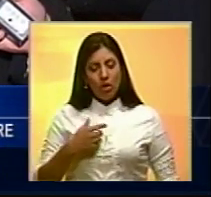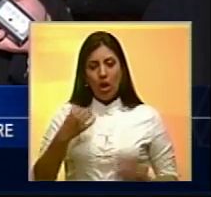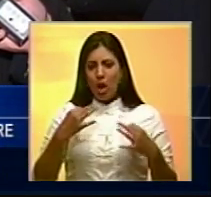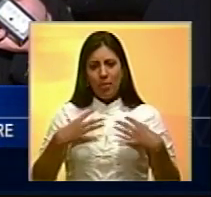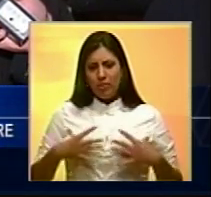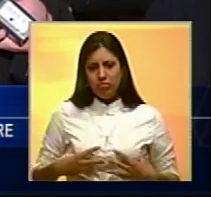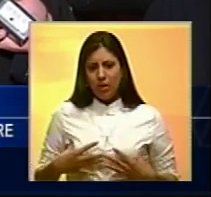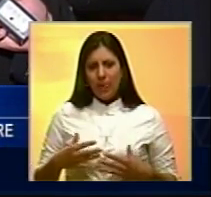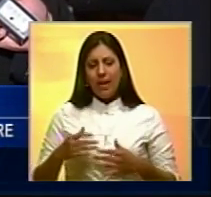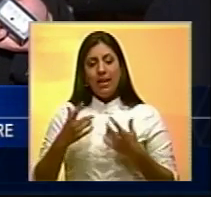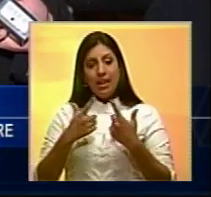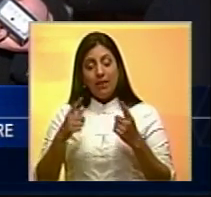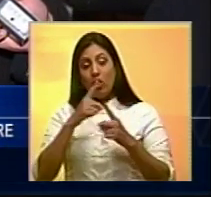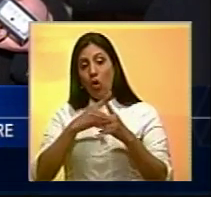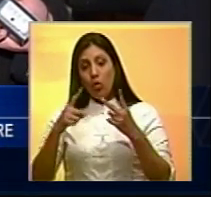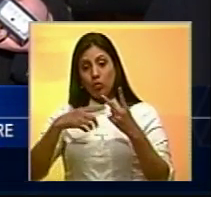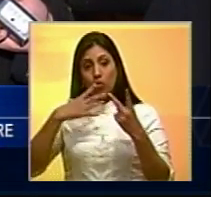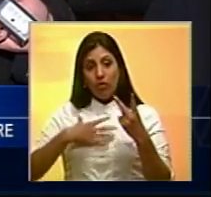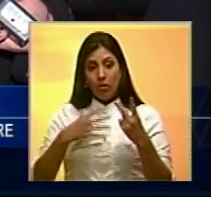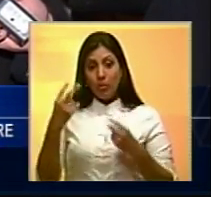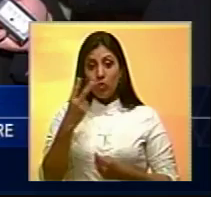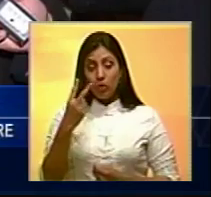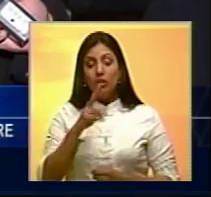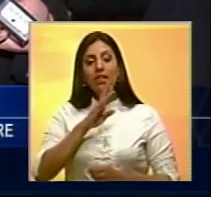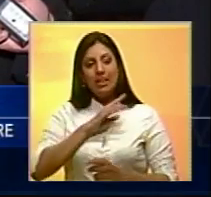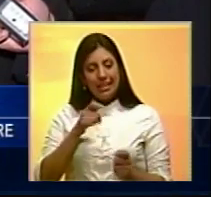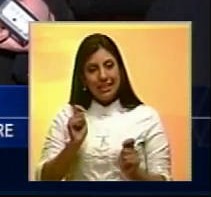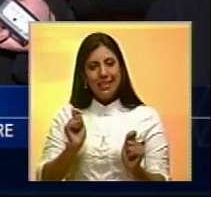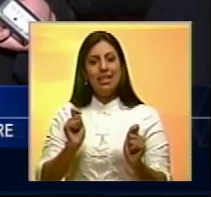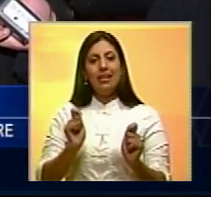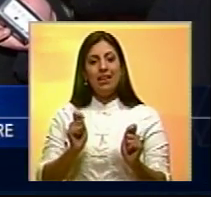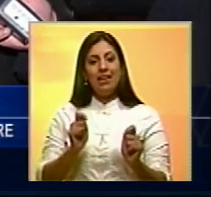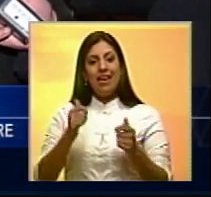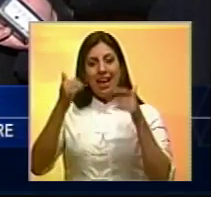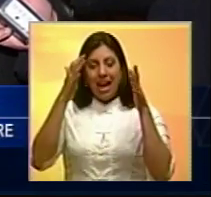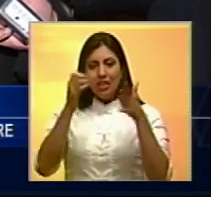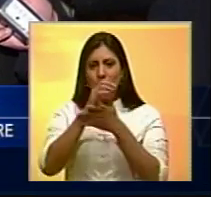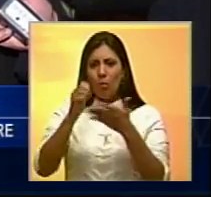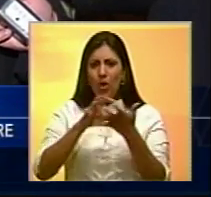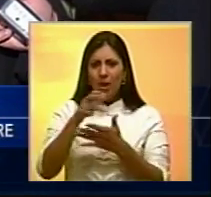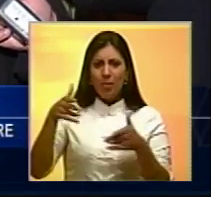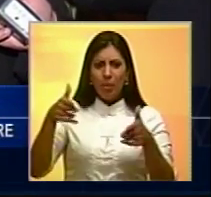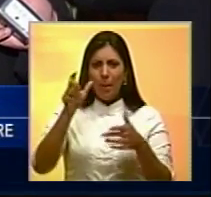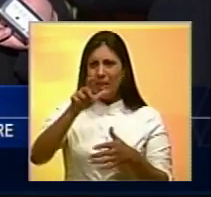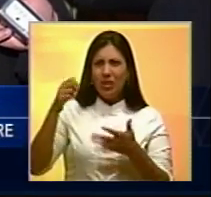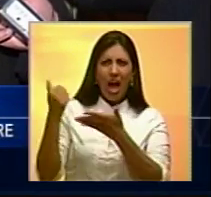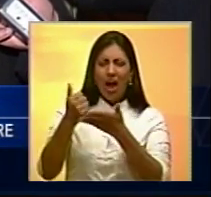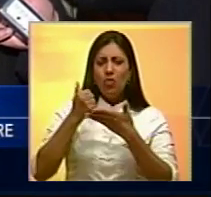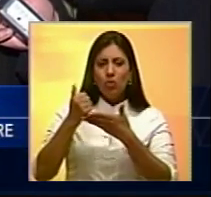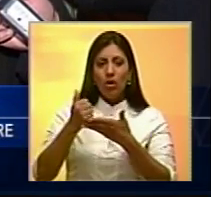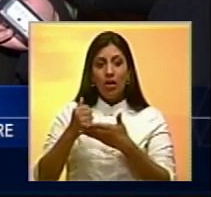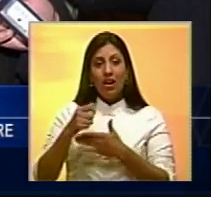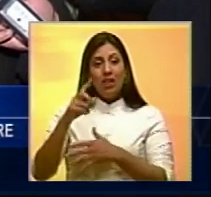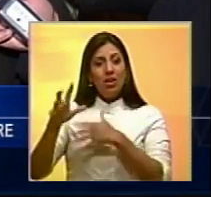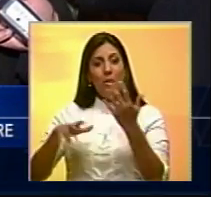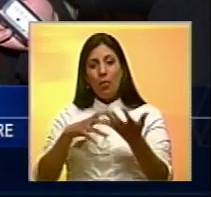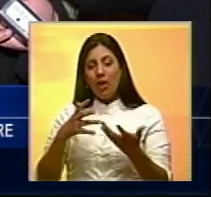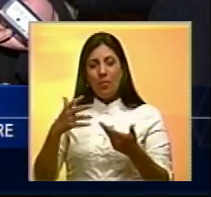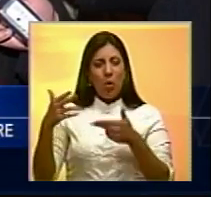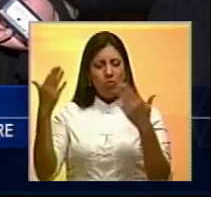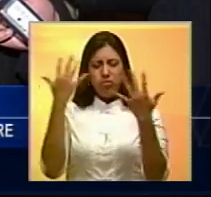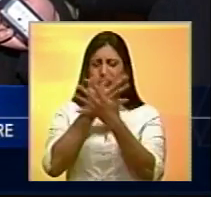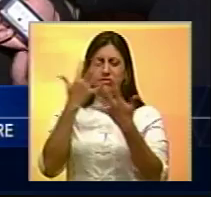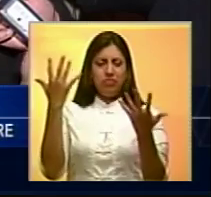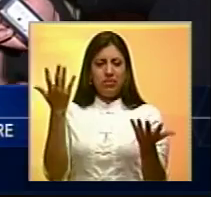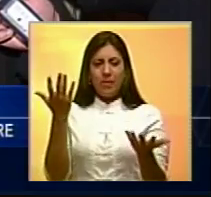civil, franco de servicio, y uno uniformado, intentaron a la vez atender la situación de clamor público. Esto originó una situación de